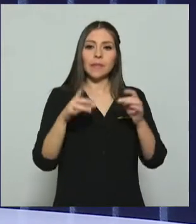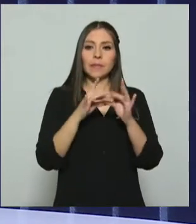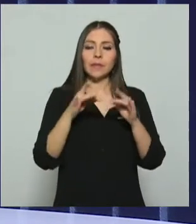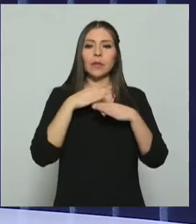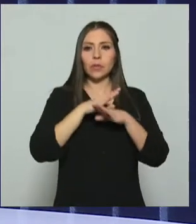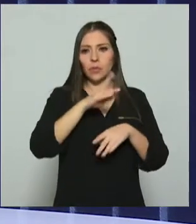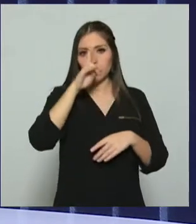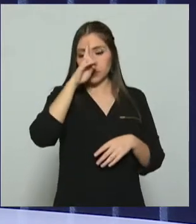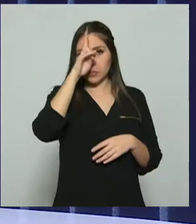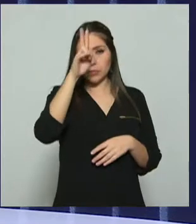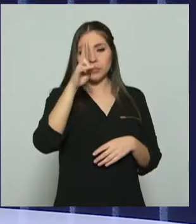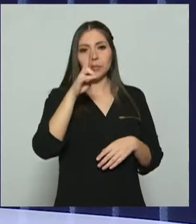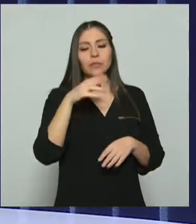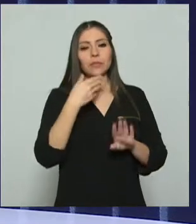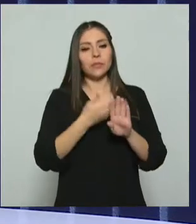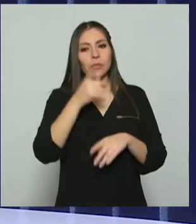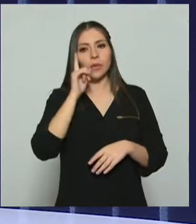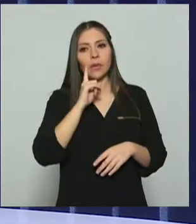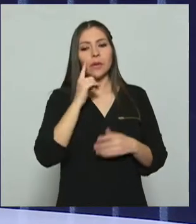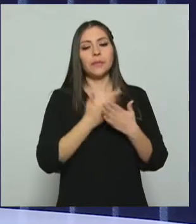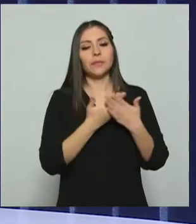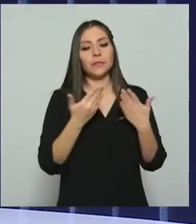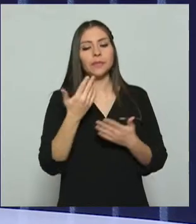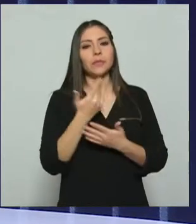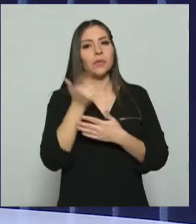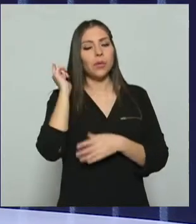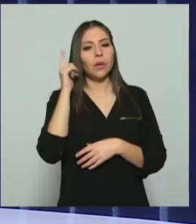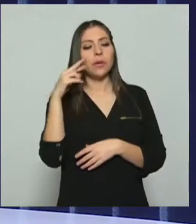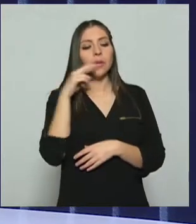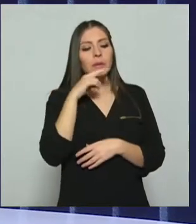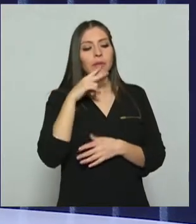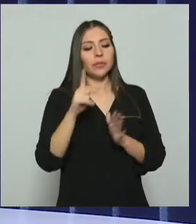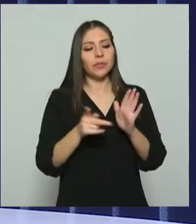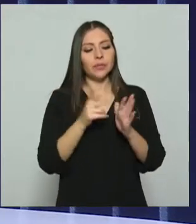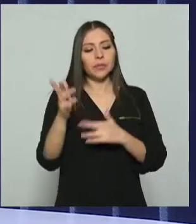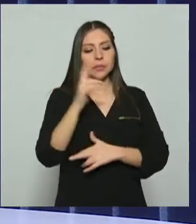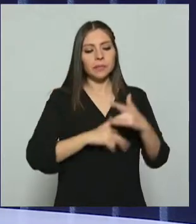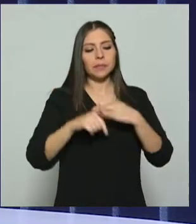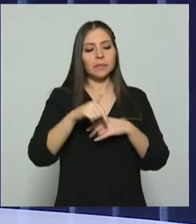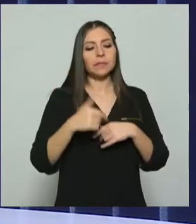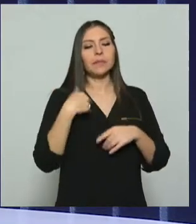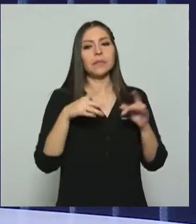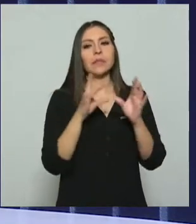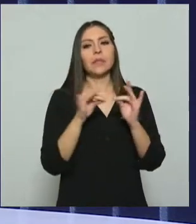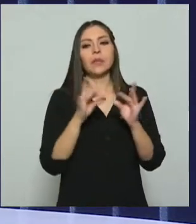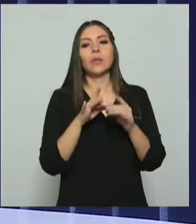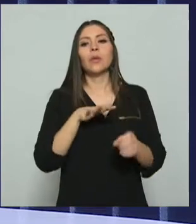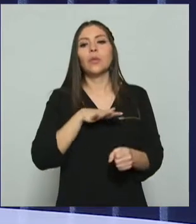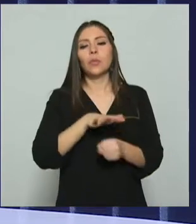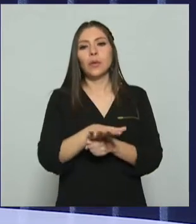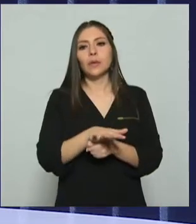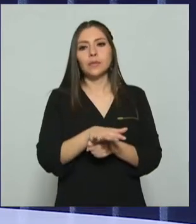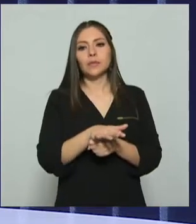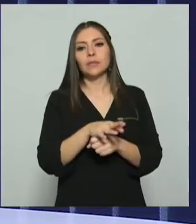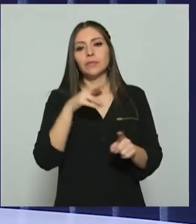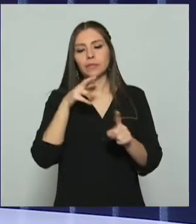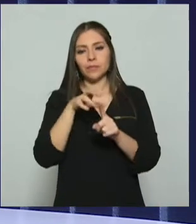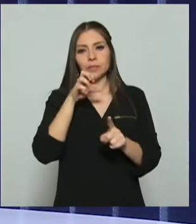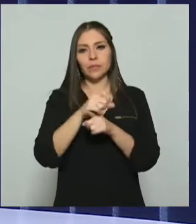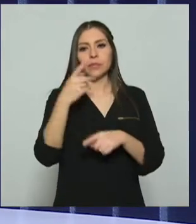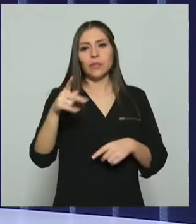de violencia contra las mujeres. La esperamos tener también muy pronto de nuevo para que nos comente cuál va a ser el reto de